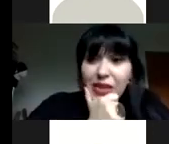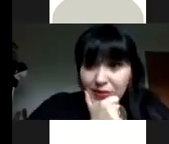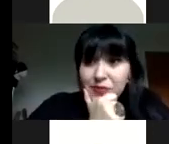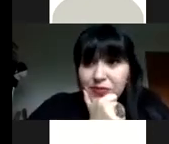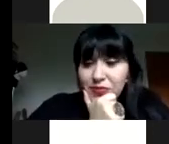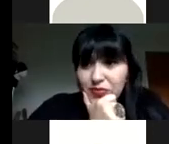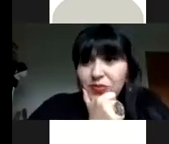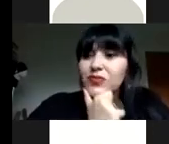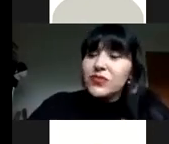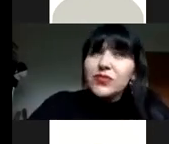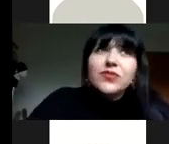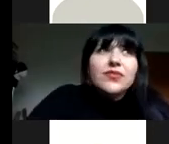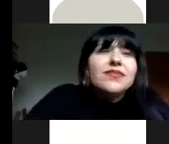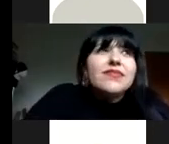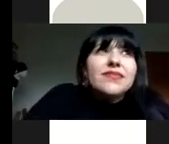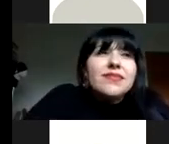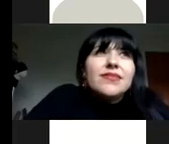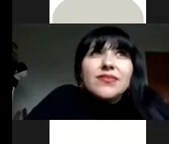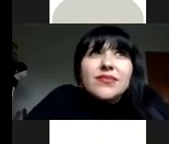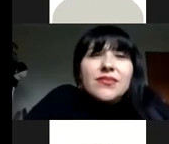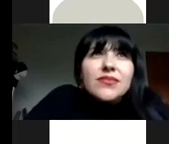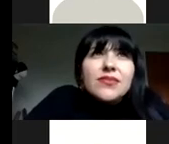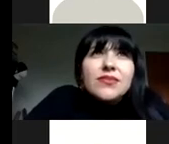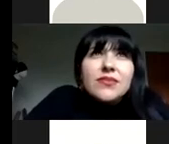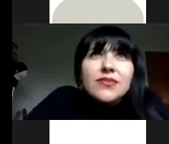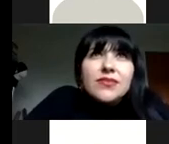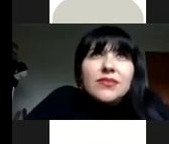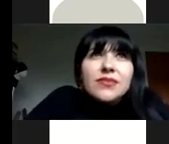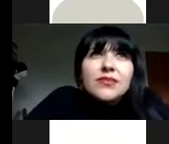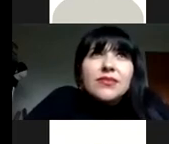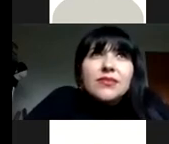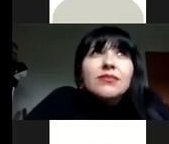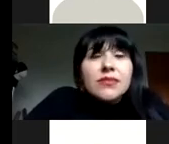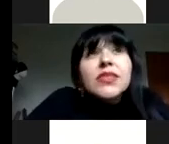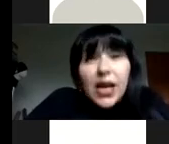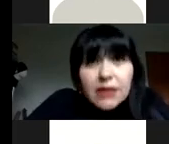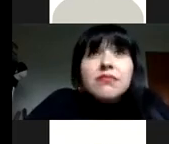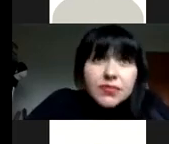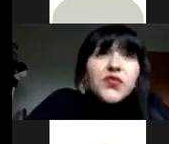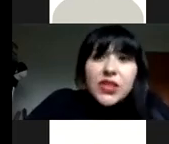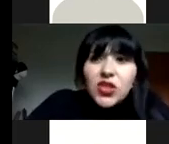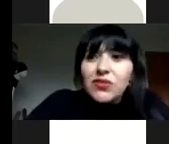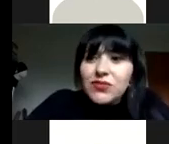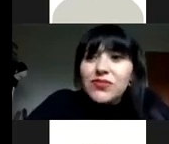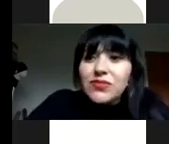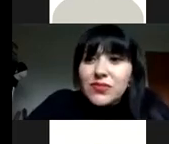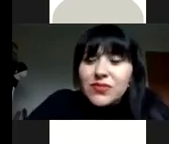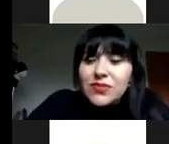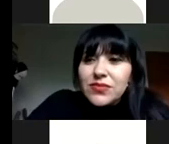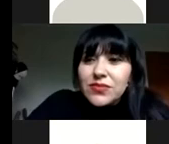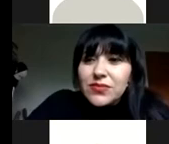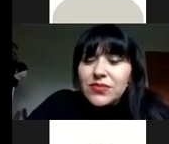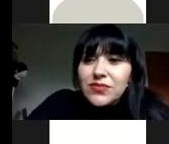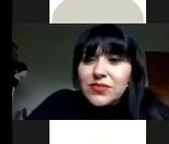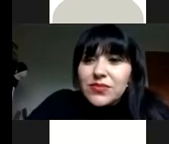Muy bien. Cristian nos dice, porque no se concentra, ¿verdad? Ya, perfecto. Clenia